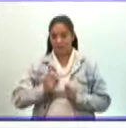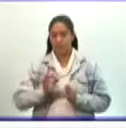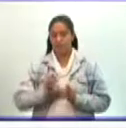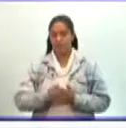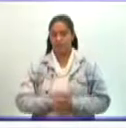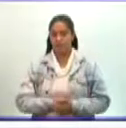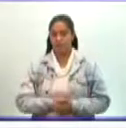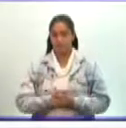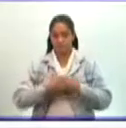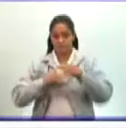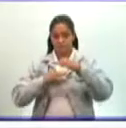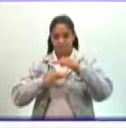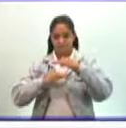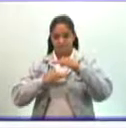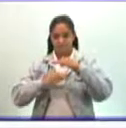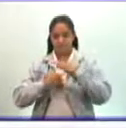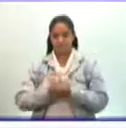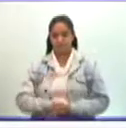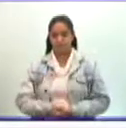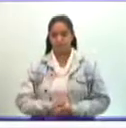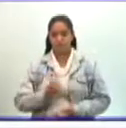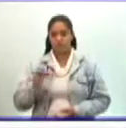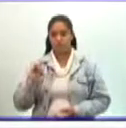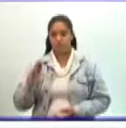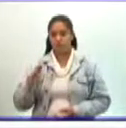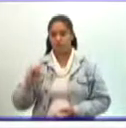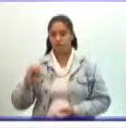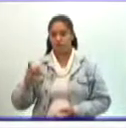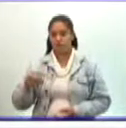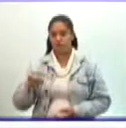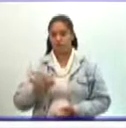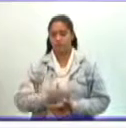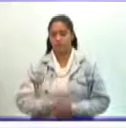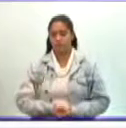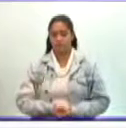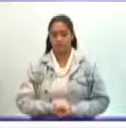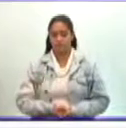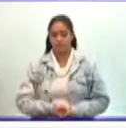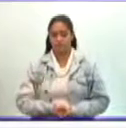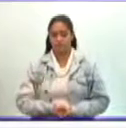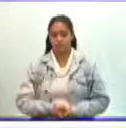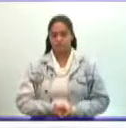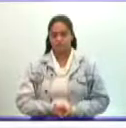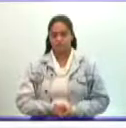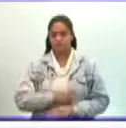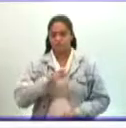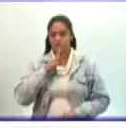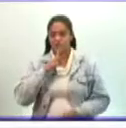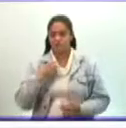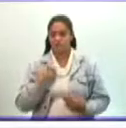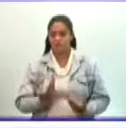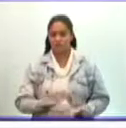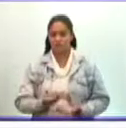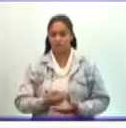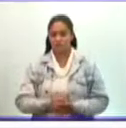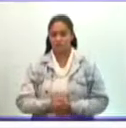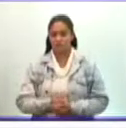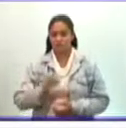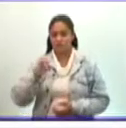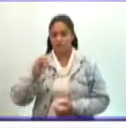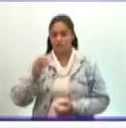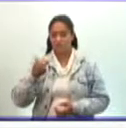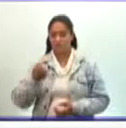intersecan a las semirrectas OB y OD. Hay una razón entre el segmento OA